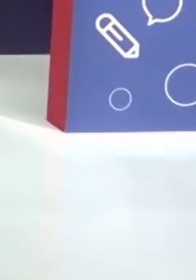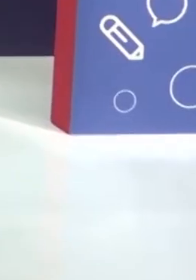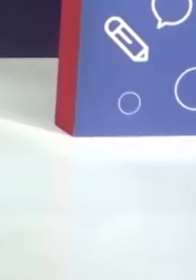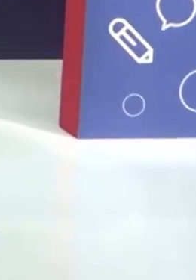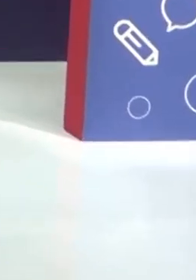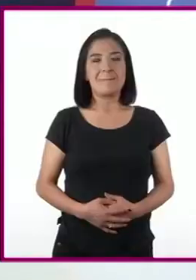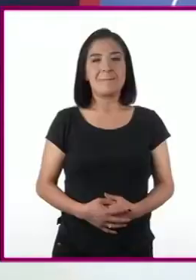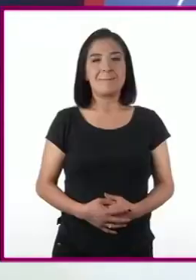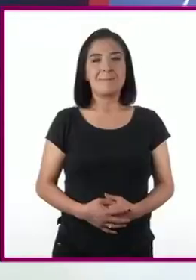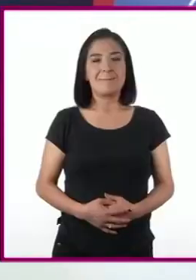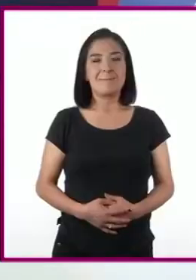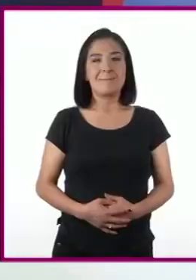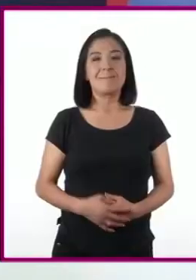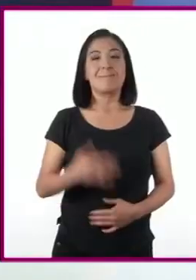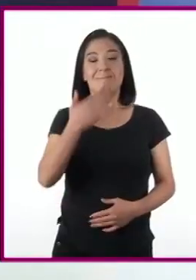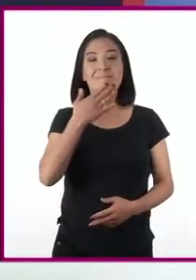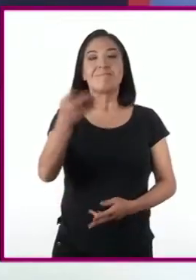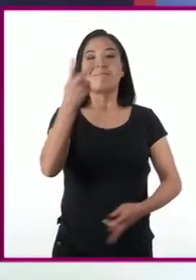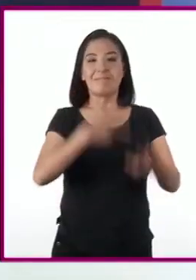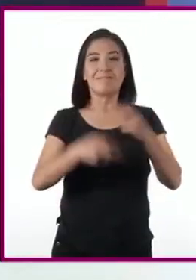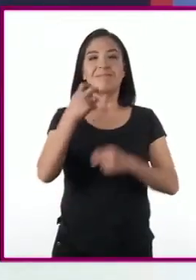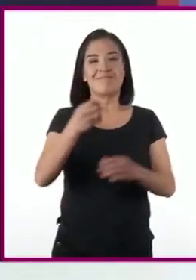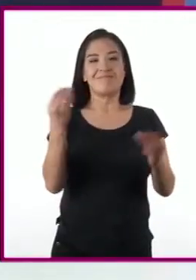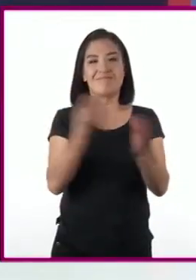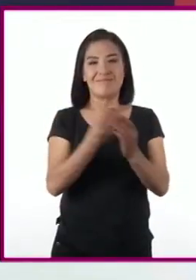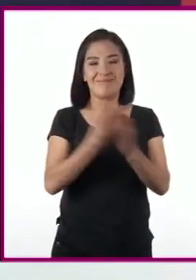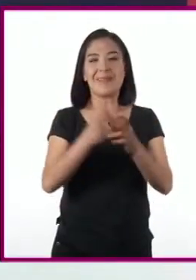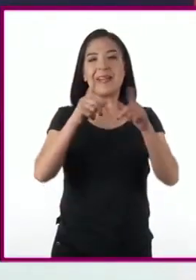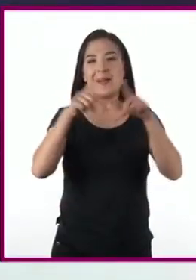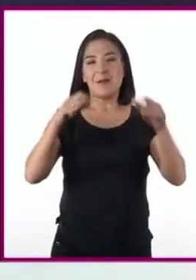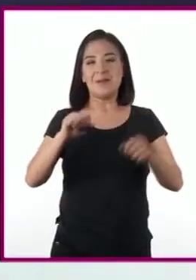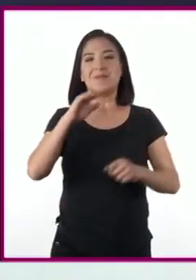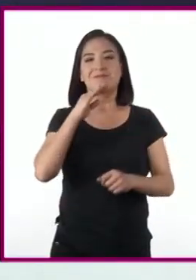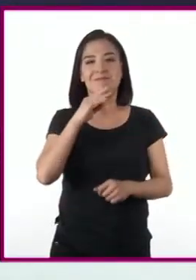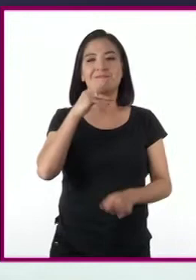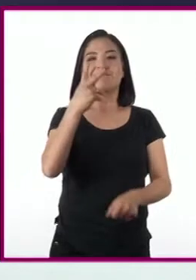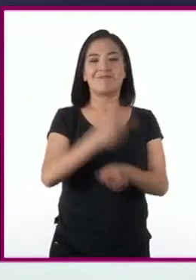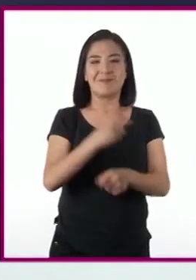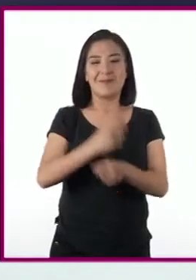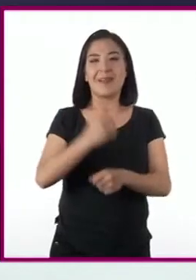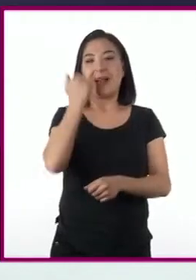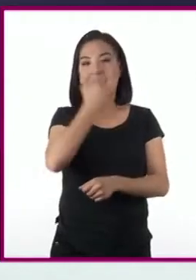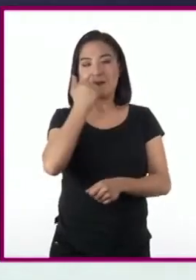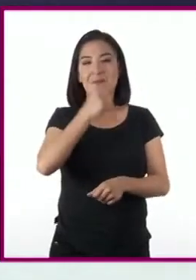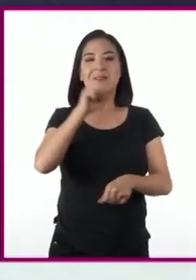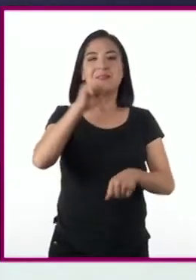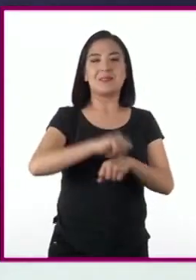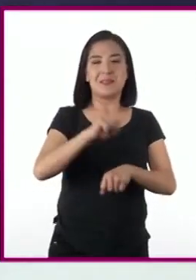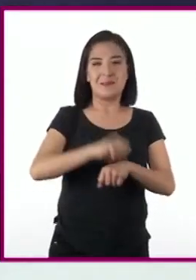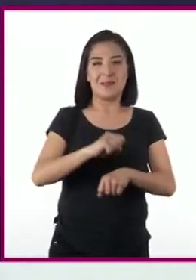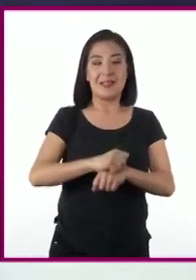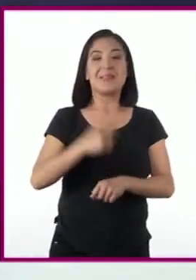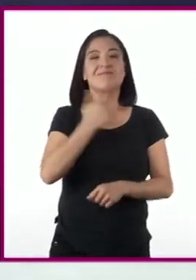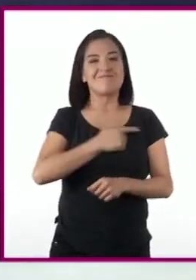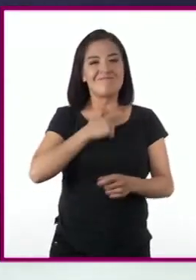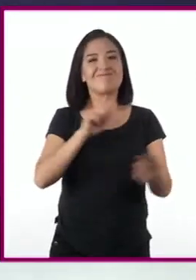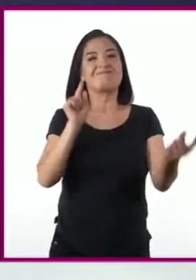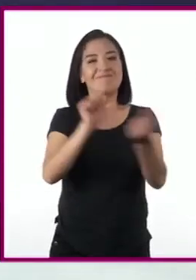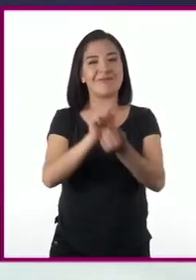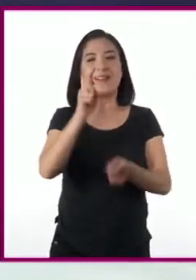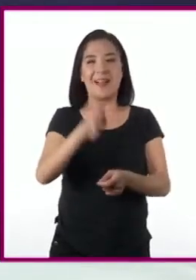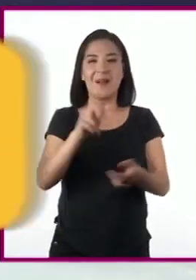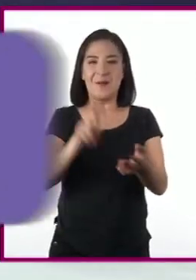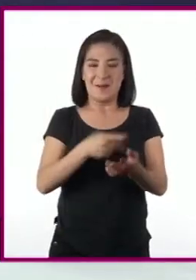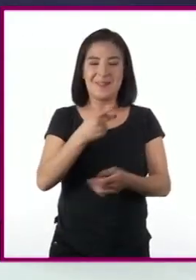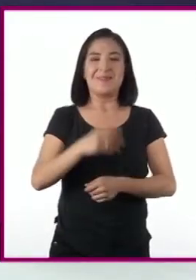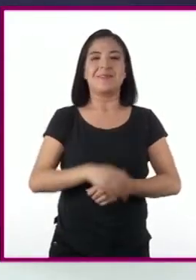Reciban una cordial bienvenida a una sesión más de Lengua Materna 2 para alumnas y alumnos de secundaria. Es un gusto encontrarnos por aquí de